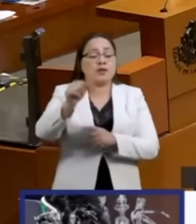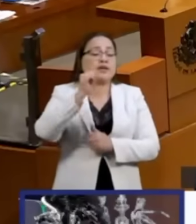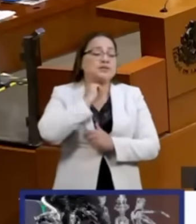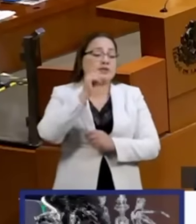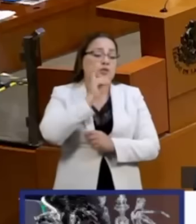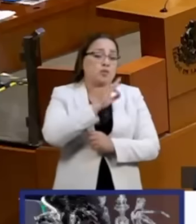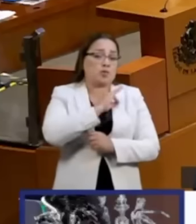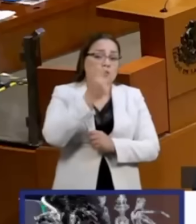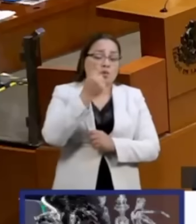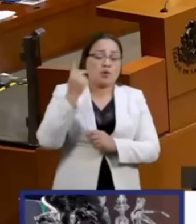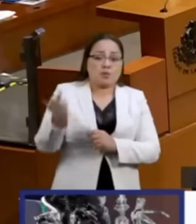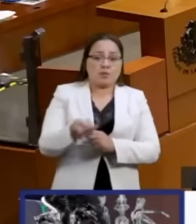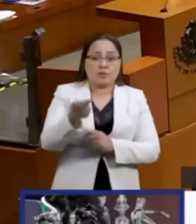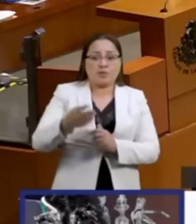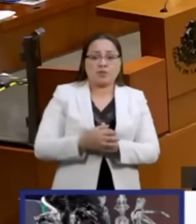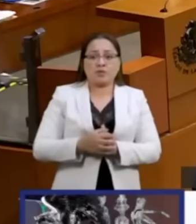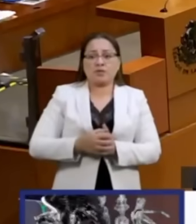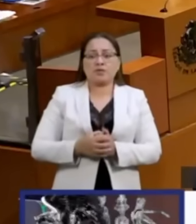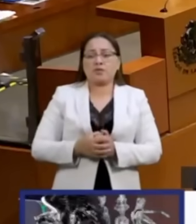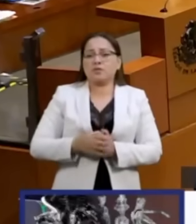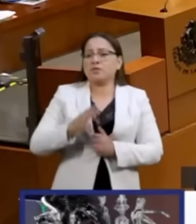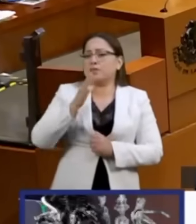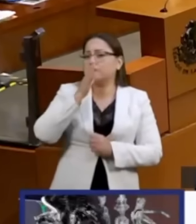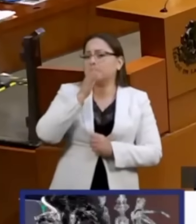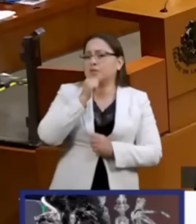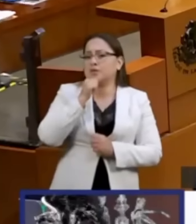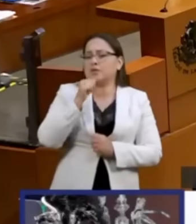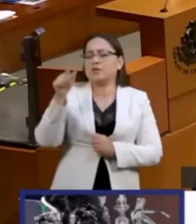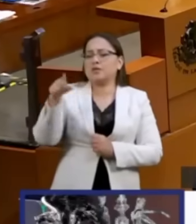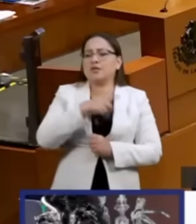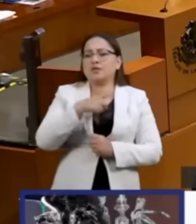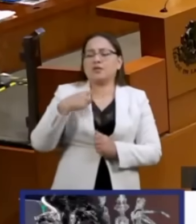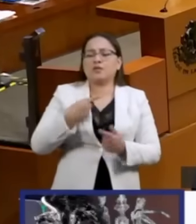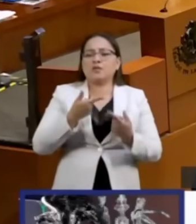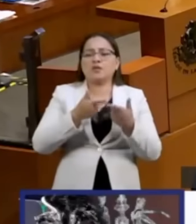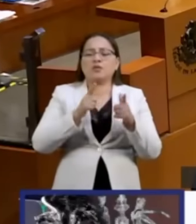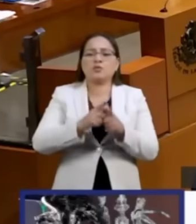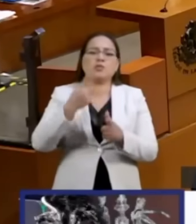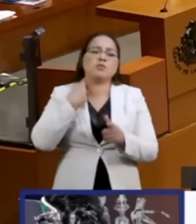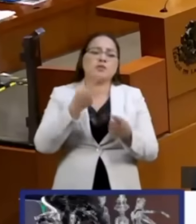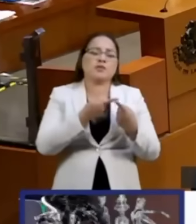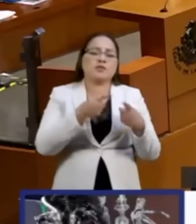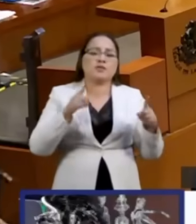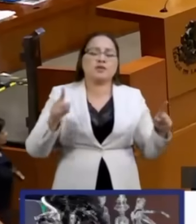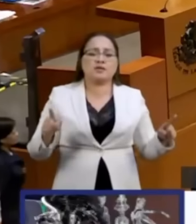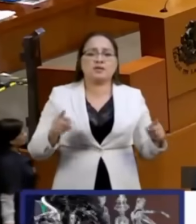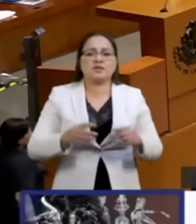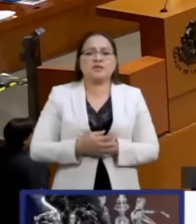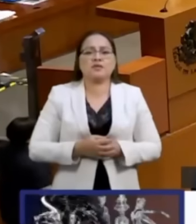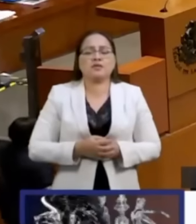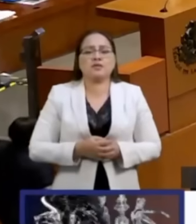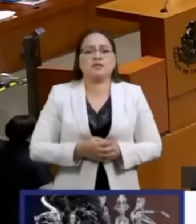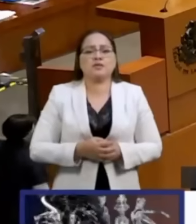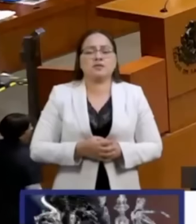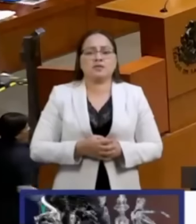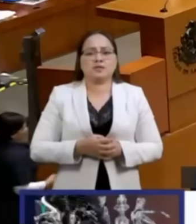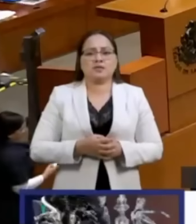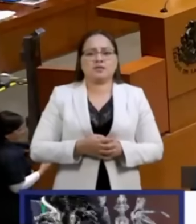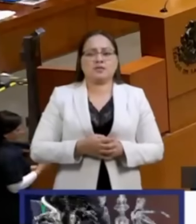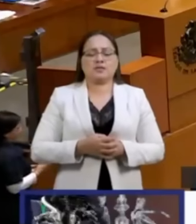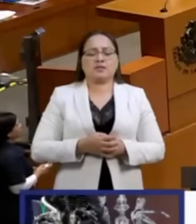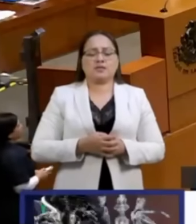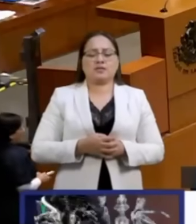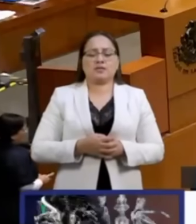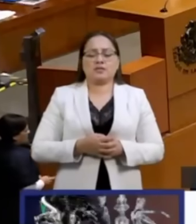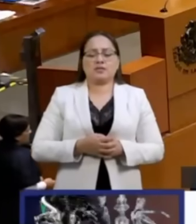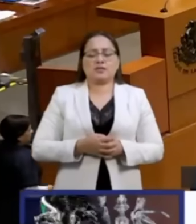si me permite hacerle una pregunta. Es improcedente porque tiene que ser de un grupo parlamentario diferente. Qué lástima. Tenía Sí, muchas